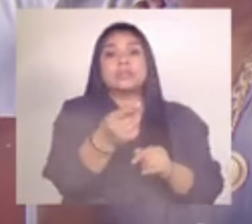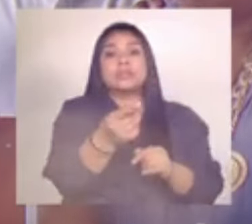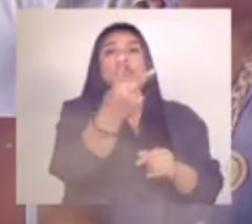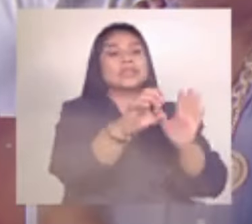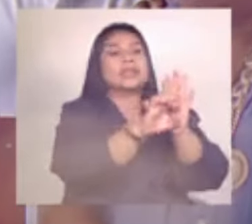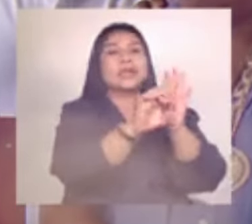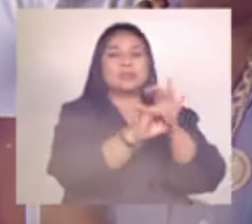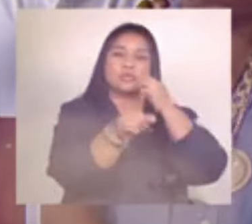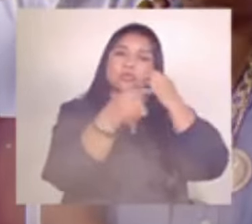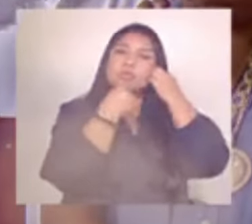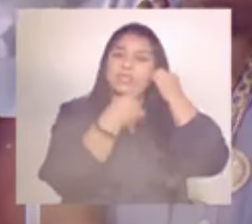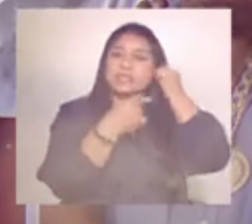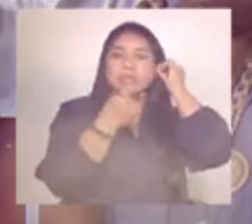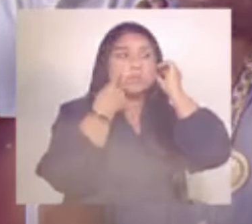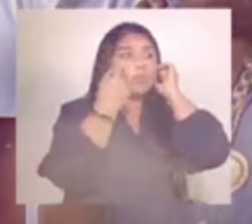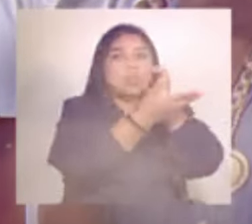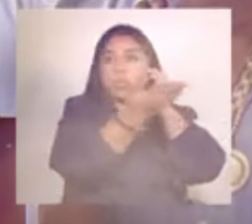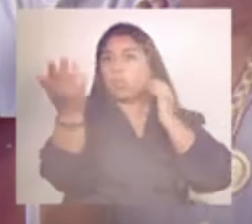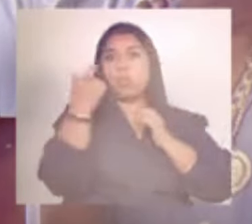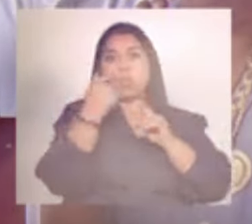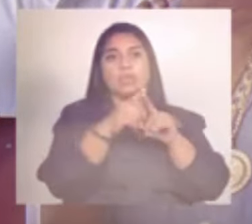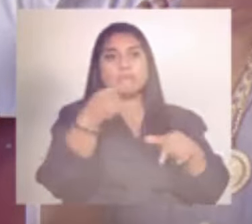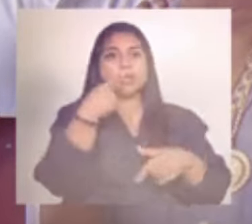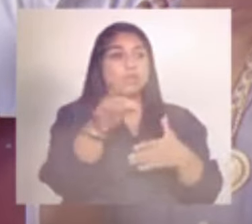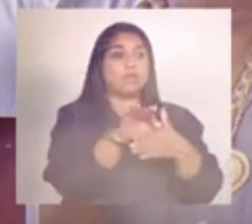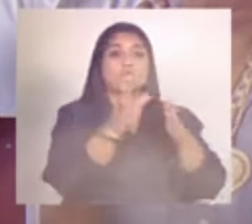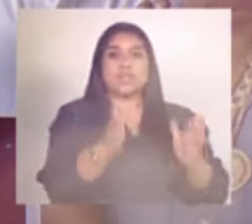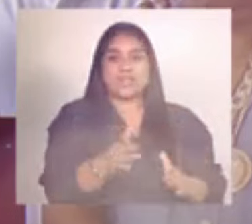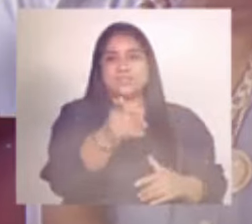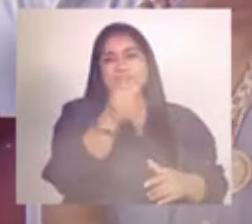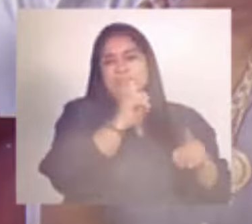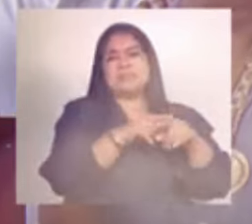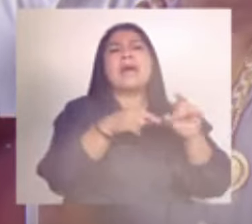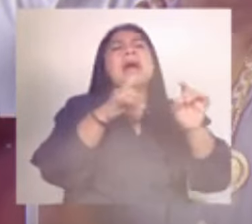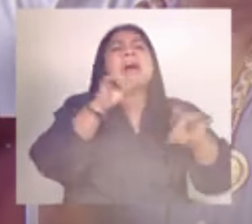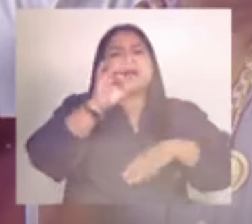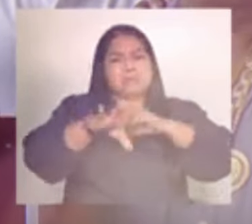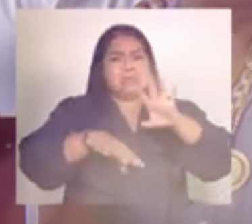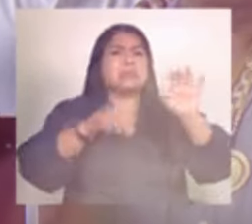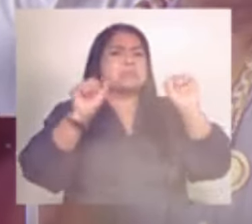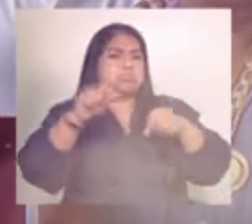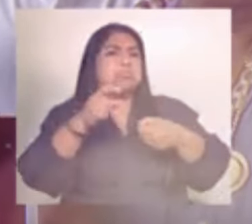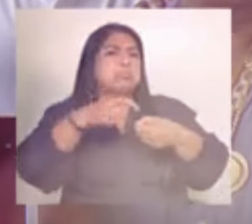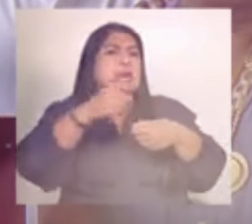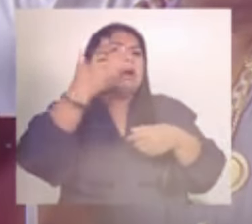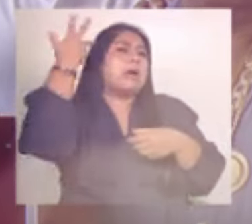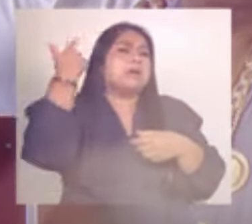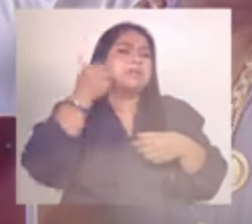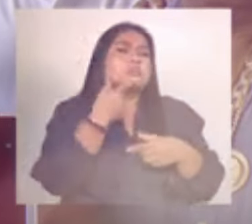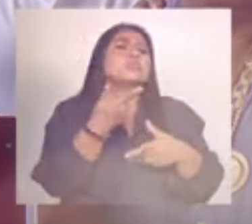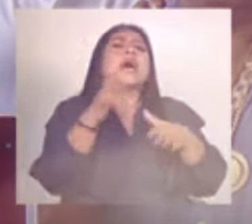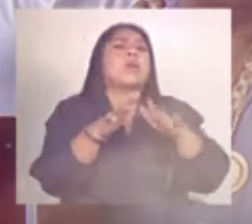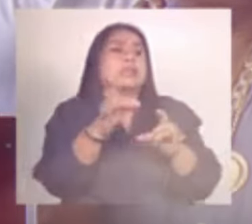ejemplos dentro de todos el resto de funcionarios que hay. Algunos podrán haber sido candidatos, otros no. No es una condición